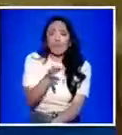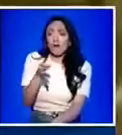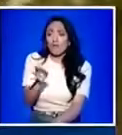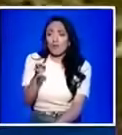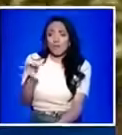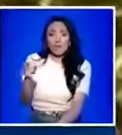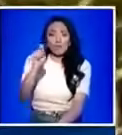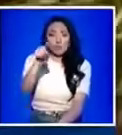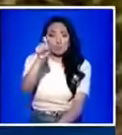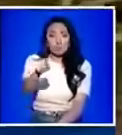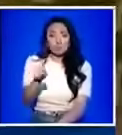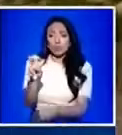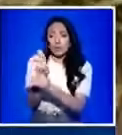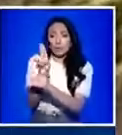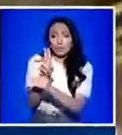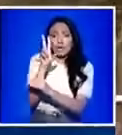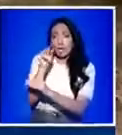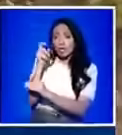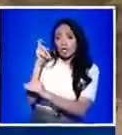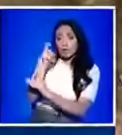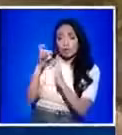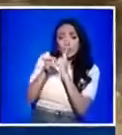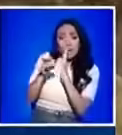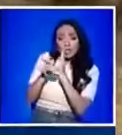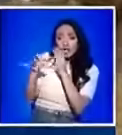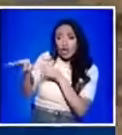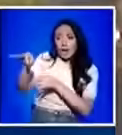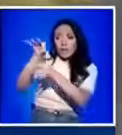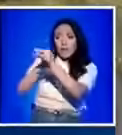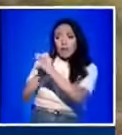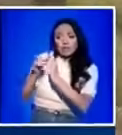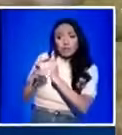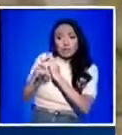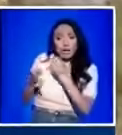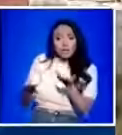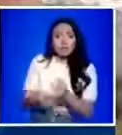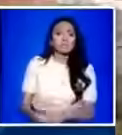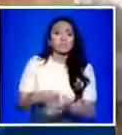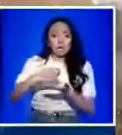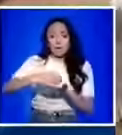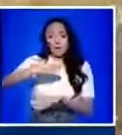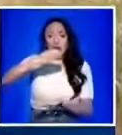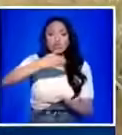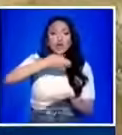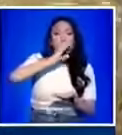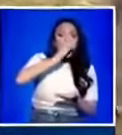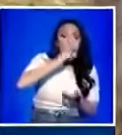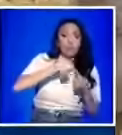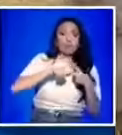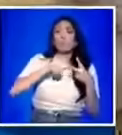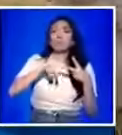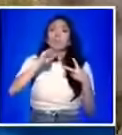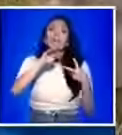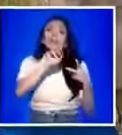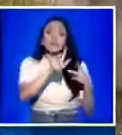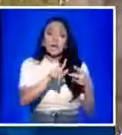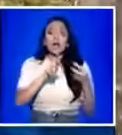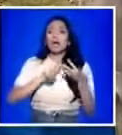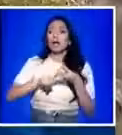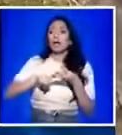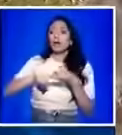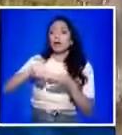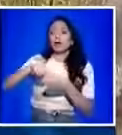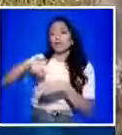podemos usar que no son de plástico, que reemplazan el plástico. Por ejemplo, los tomatodos de metal, las bolsas de